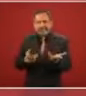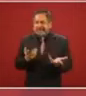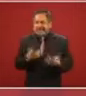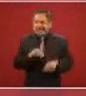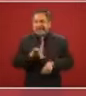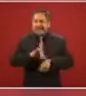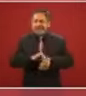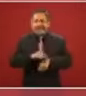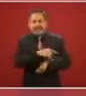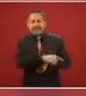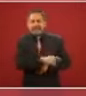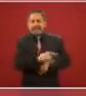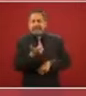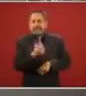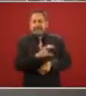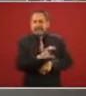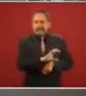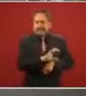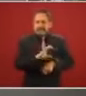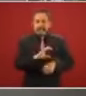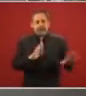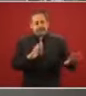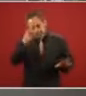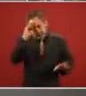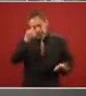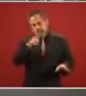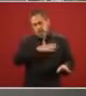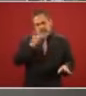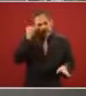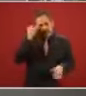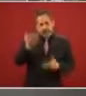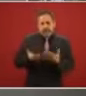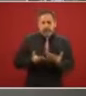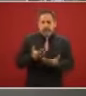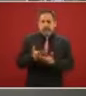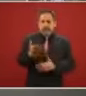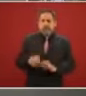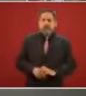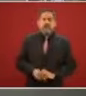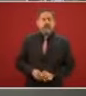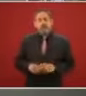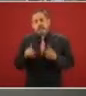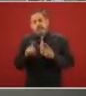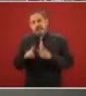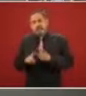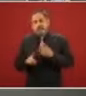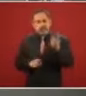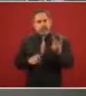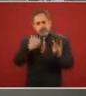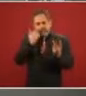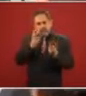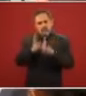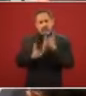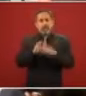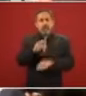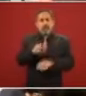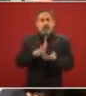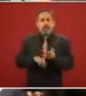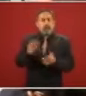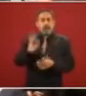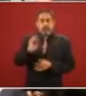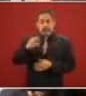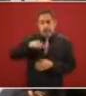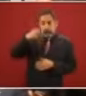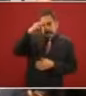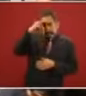sí estamos considerando eso, pero es muy bueno tu planteamiento. Bien. Segundo tema, le quiero hablar de la posibilidad de que